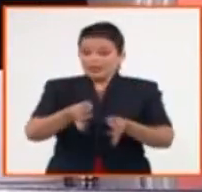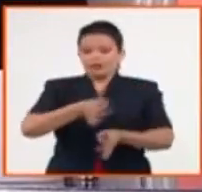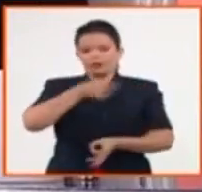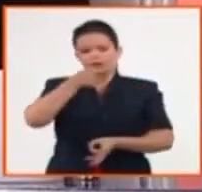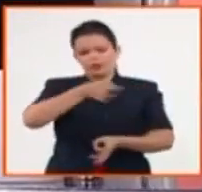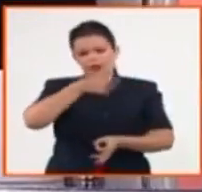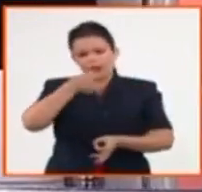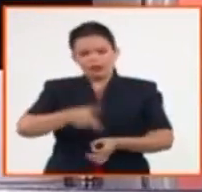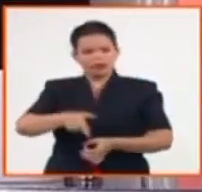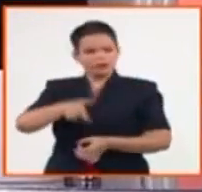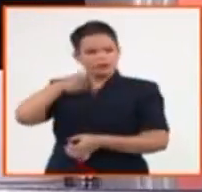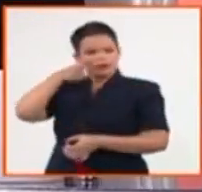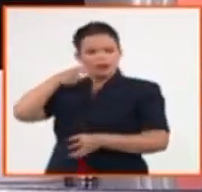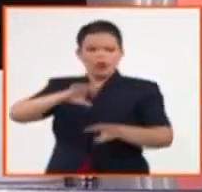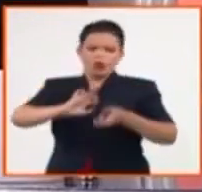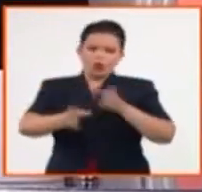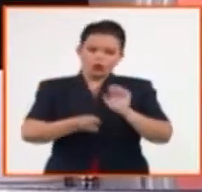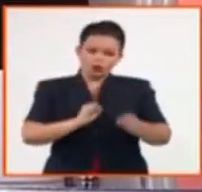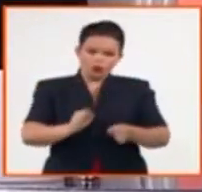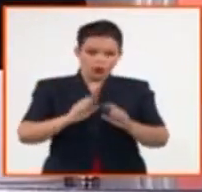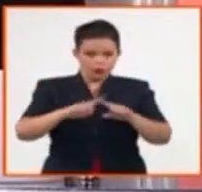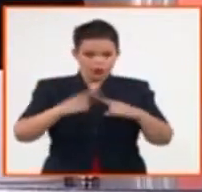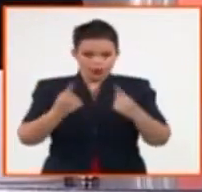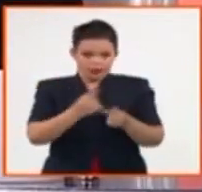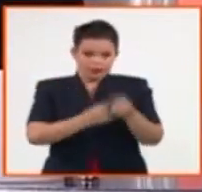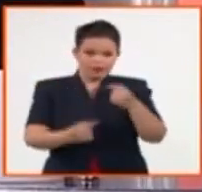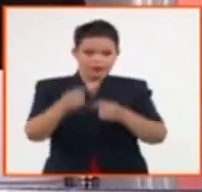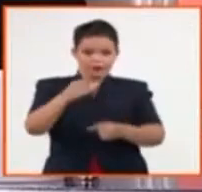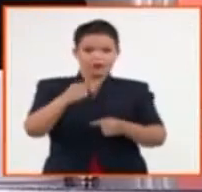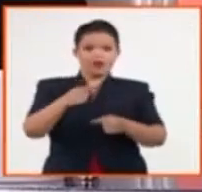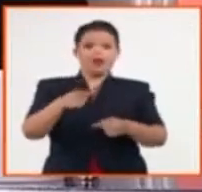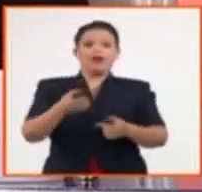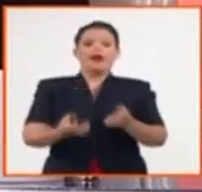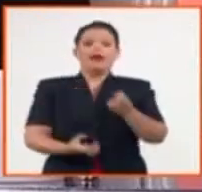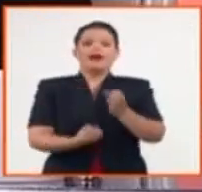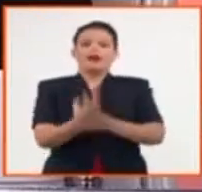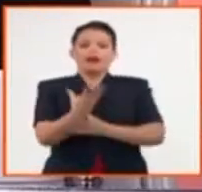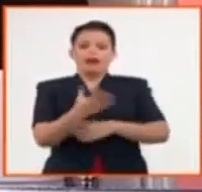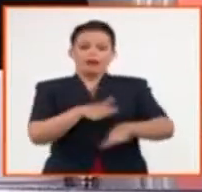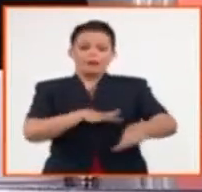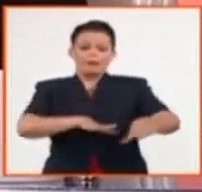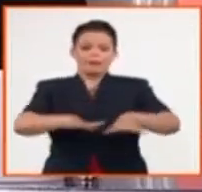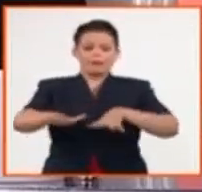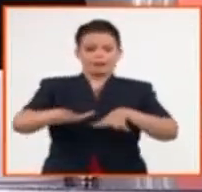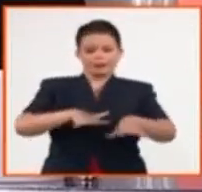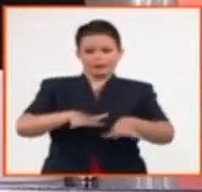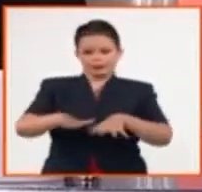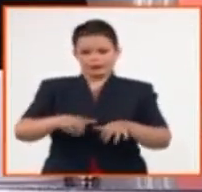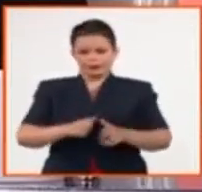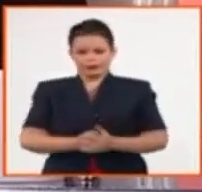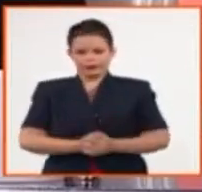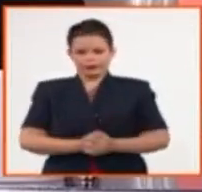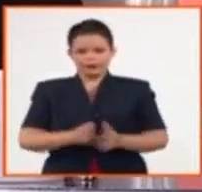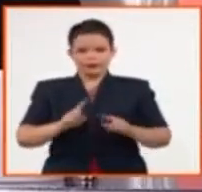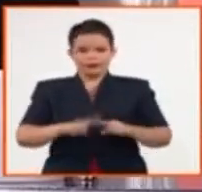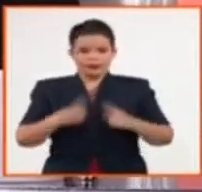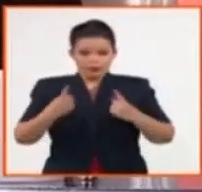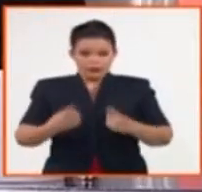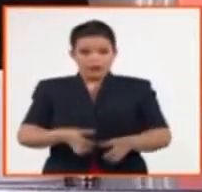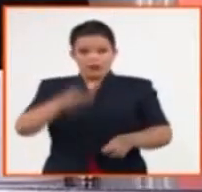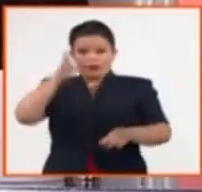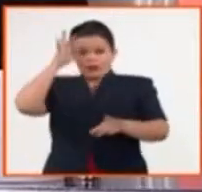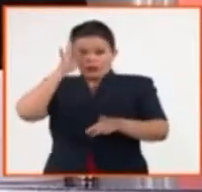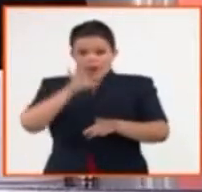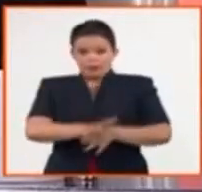lugar, la creación de condiciones en nuestras instituciones educativas para desde el primer grupo convertir a nuestras escuelas en